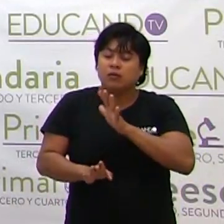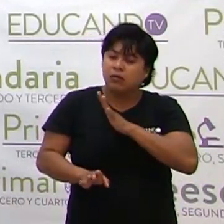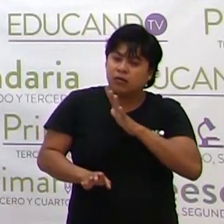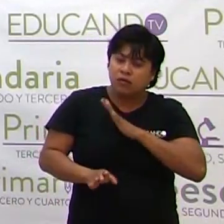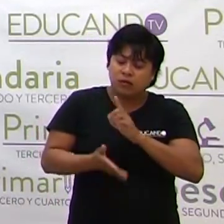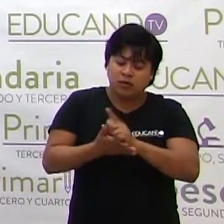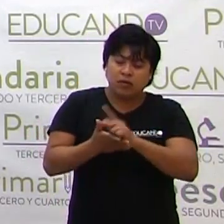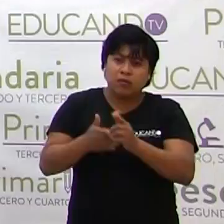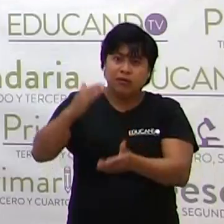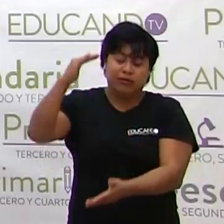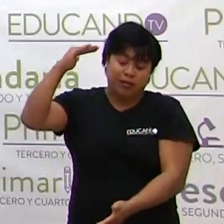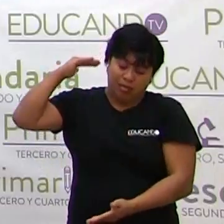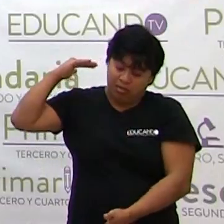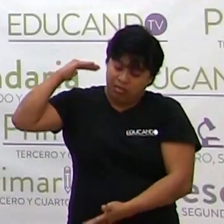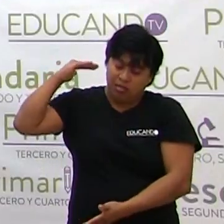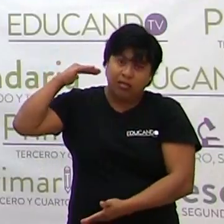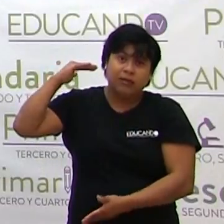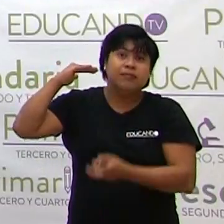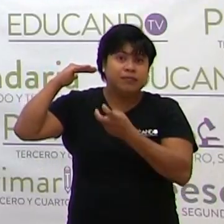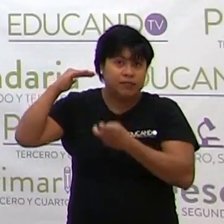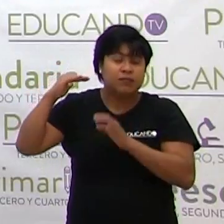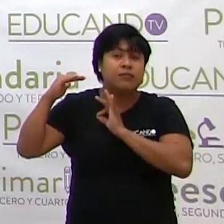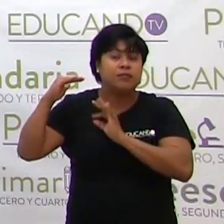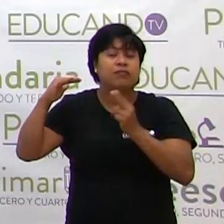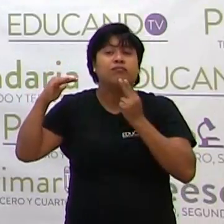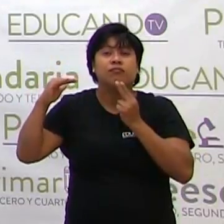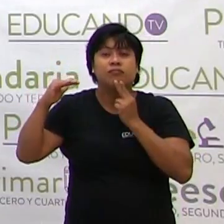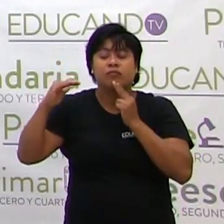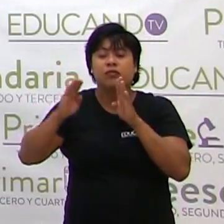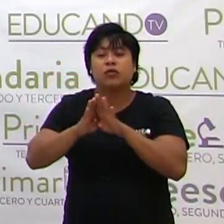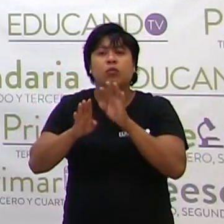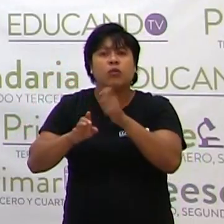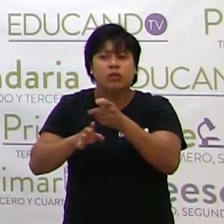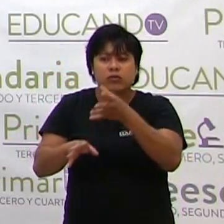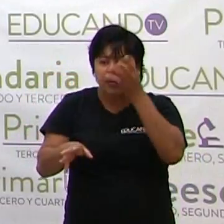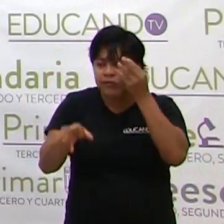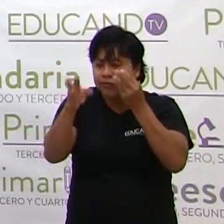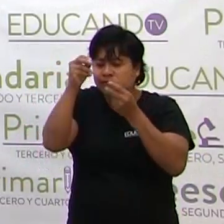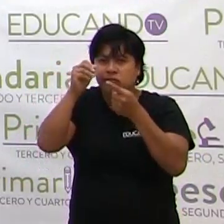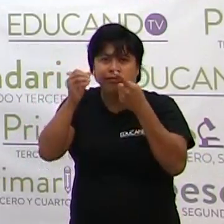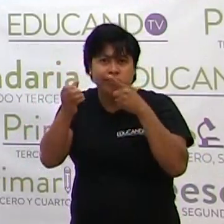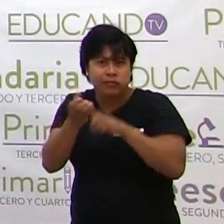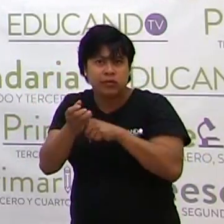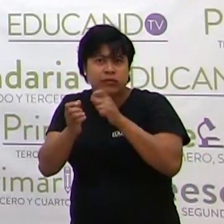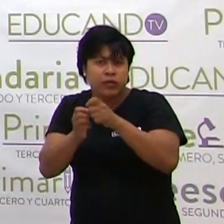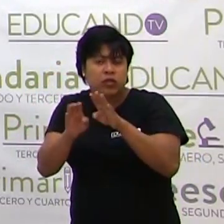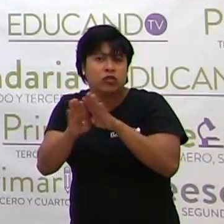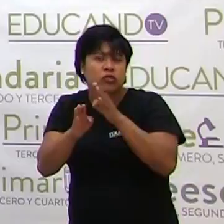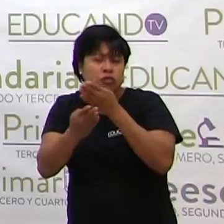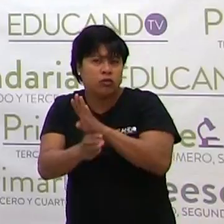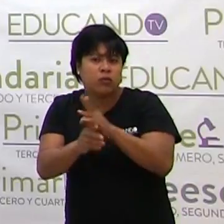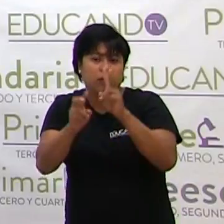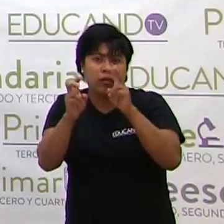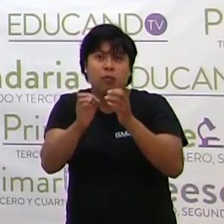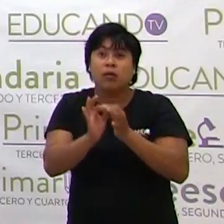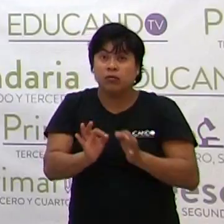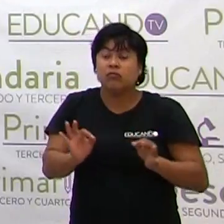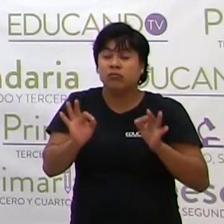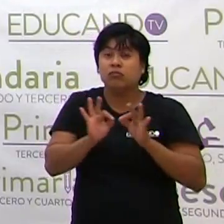libros demasiado grandes, los cuales nos van a aportar un conocimiento acerca de un tema